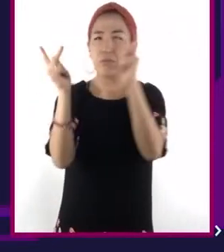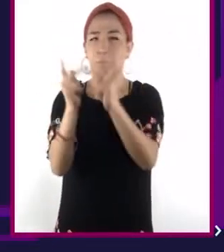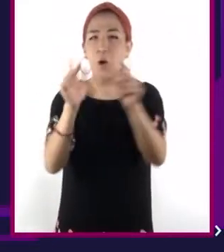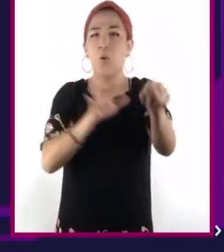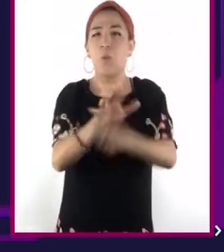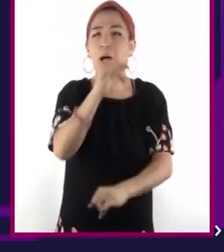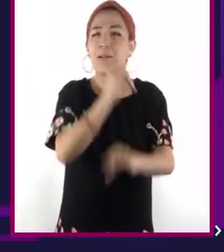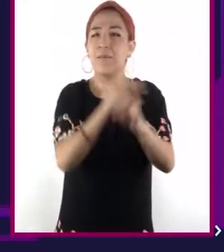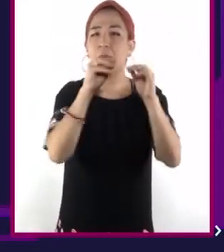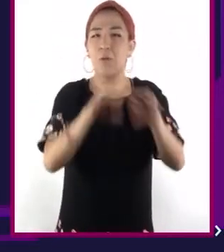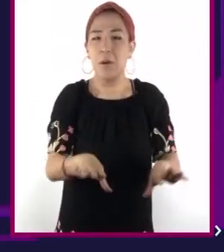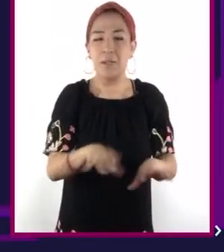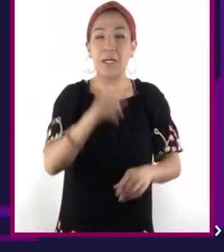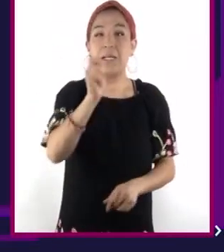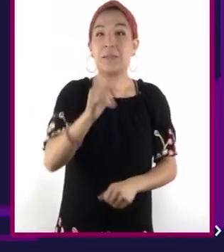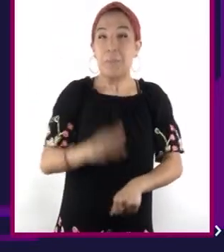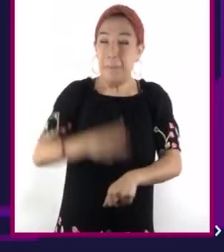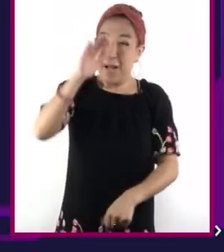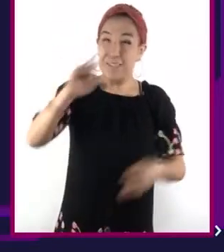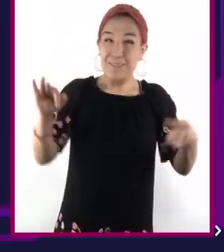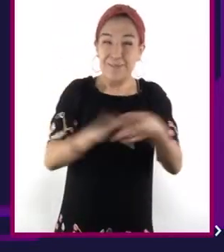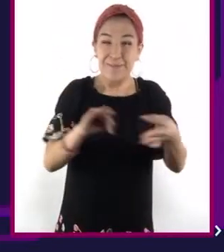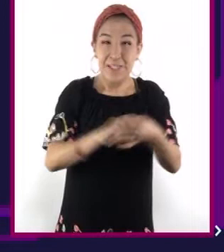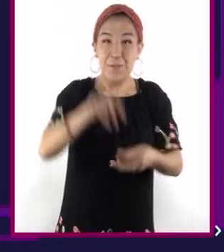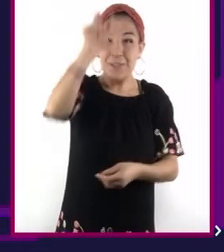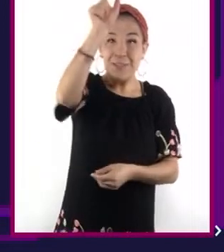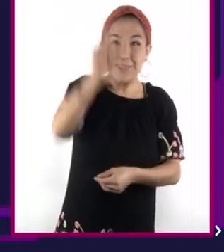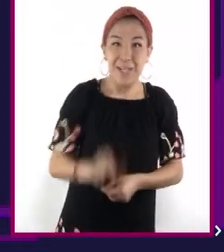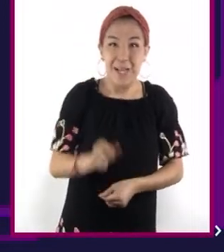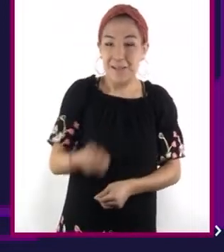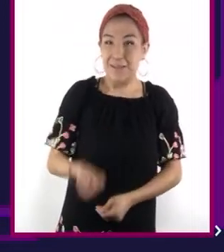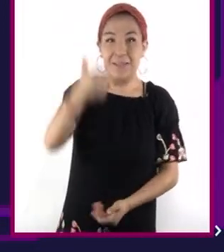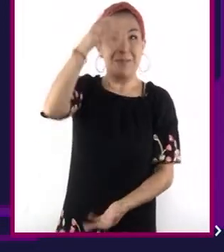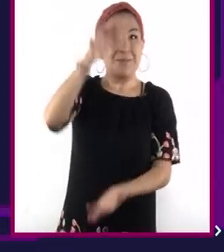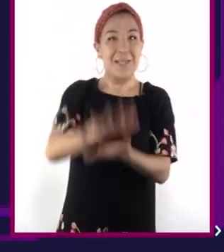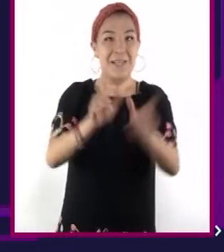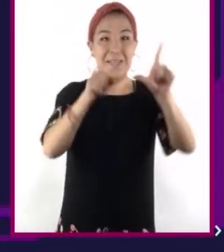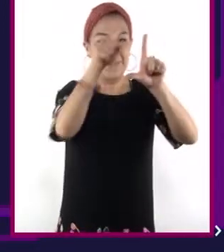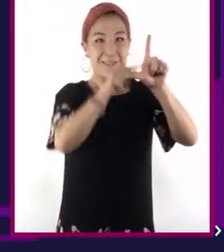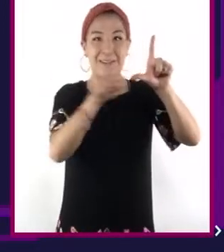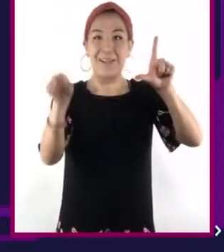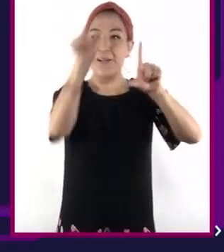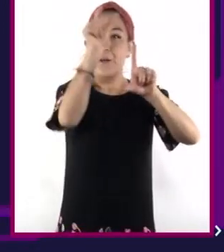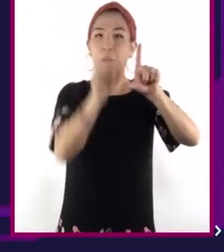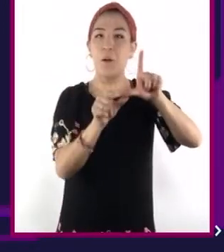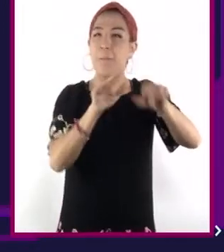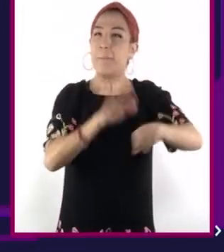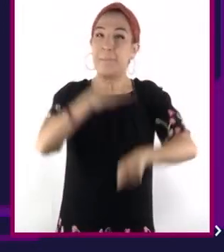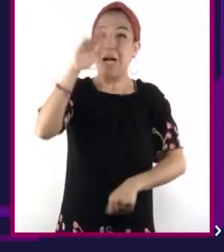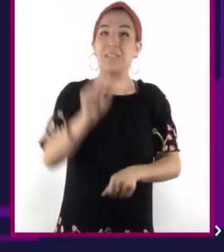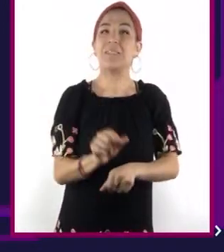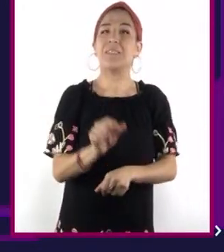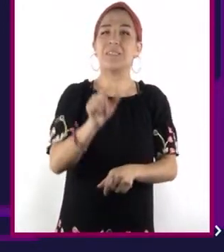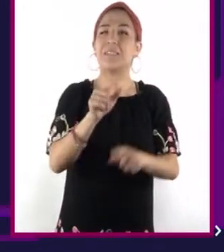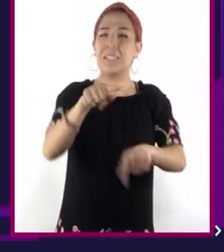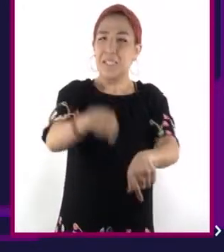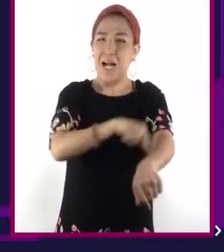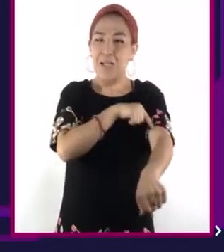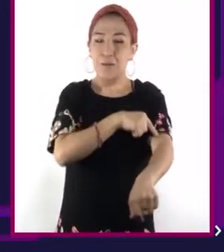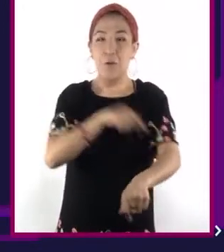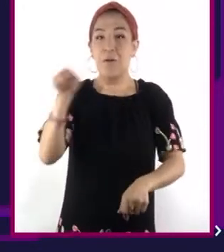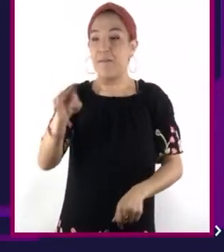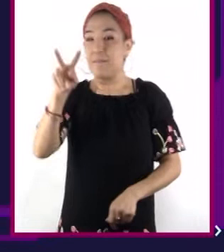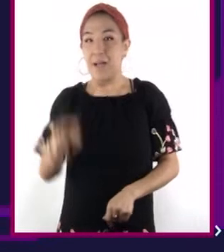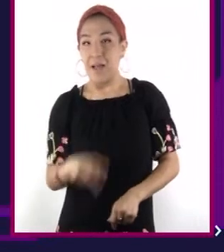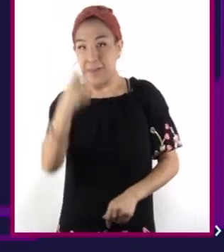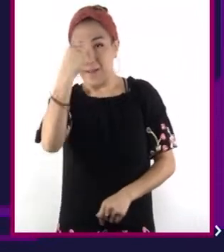dato que aparece con mayor frecuencia en las secuencias inventadas y en las secuencias reales?